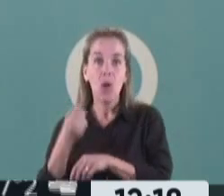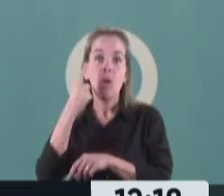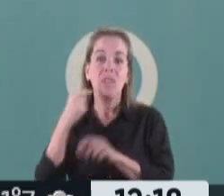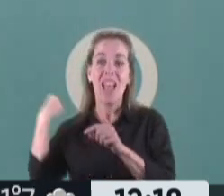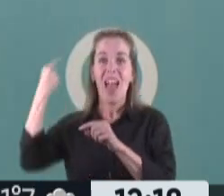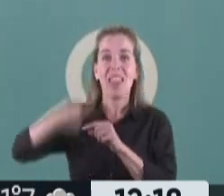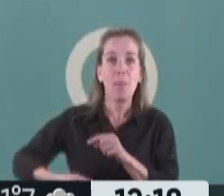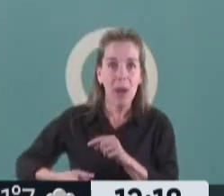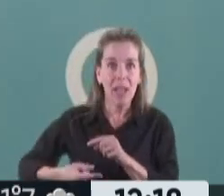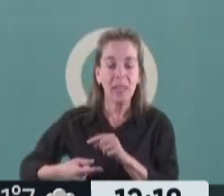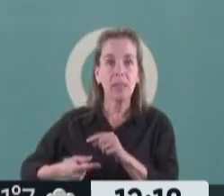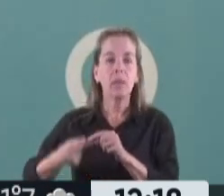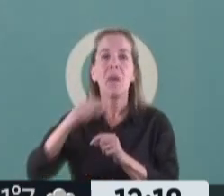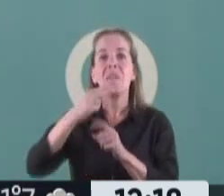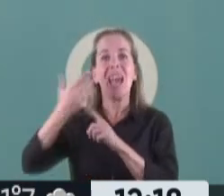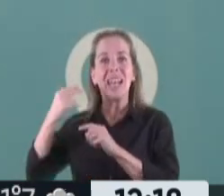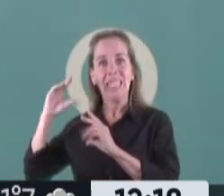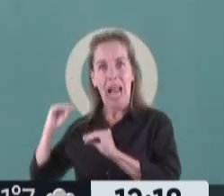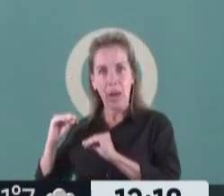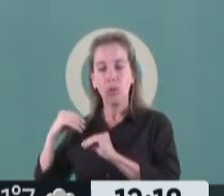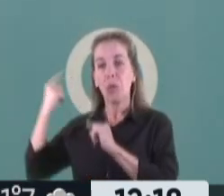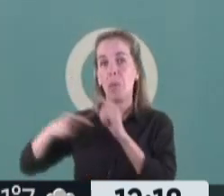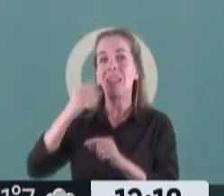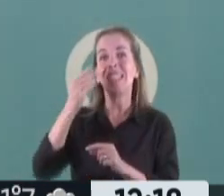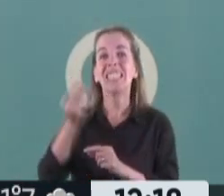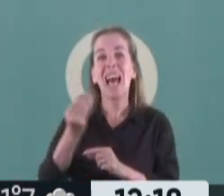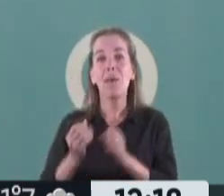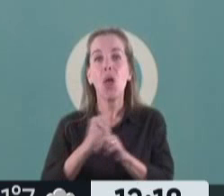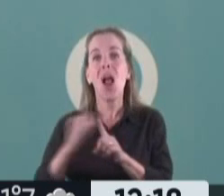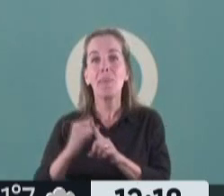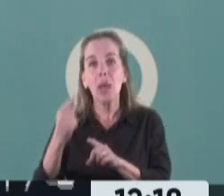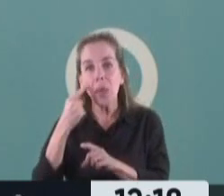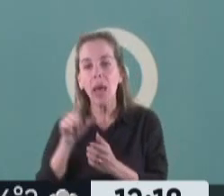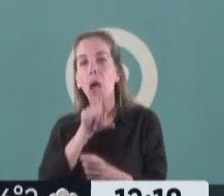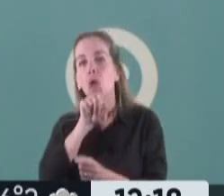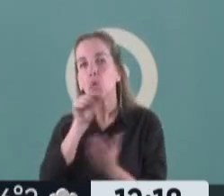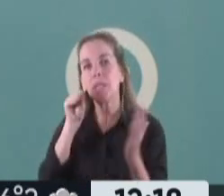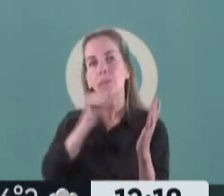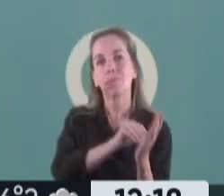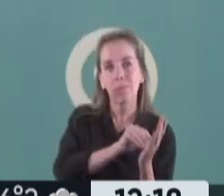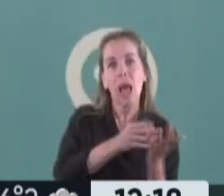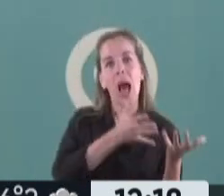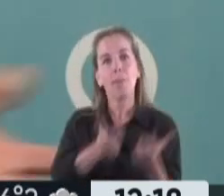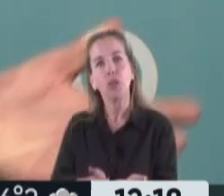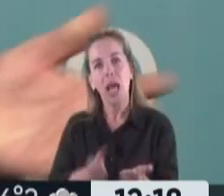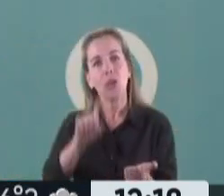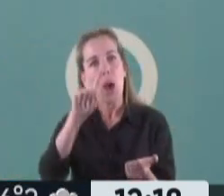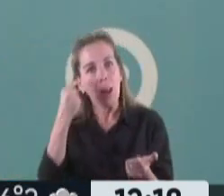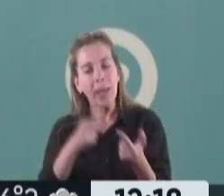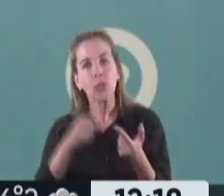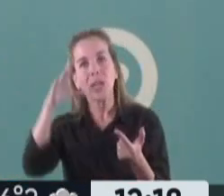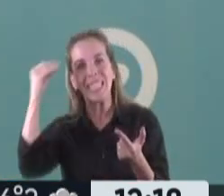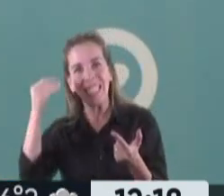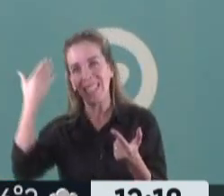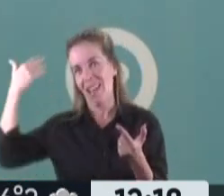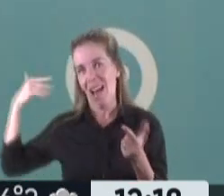esa noche hice eso, y el sábado al mediodía estaba emitiendo un tuit apoyando la fórmula de Alberto y Cristina. Me parece que